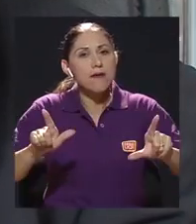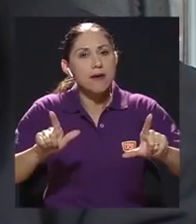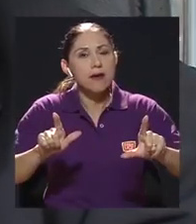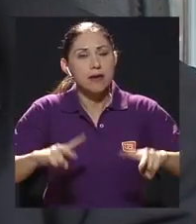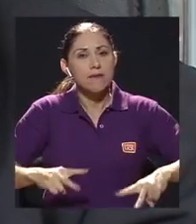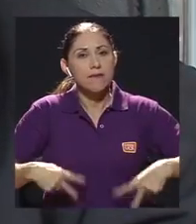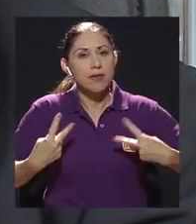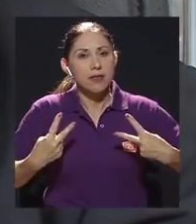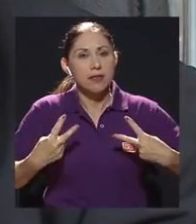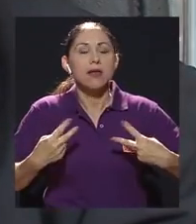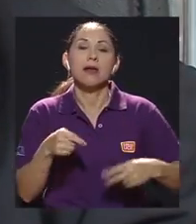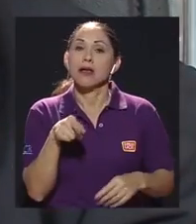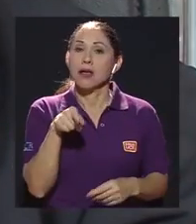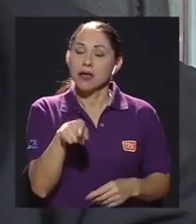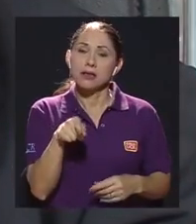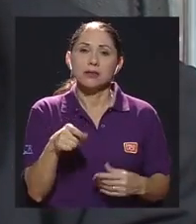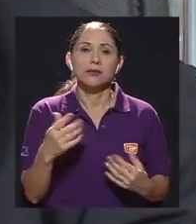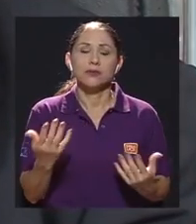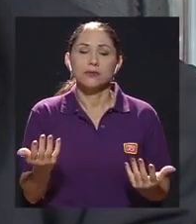eso es un aspecto que